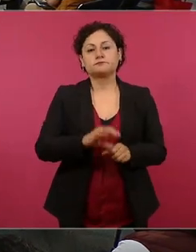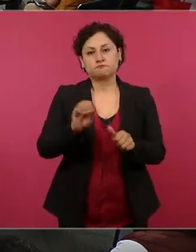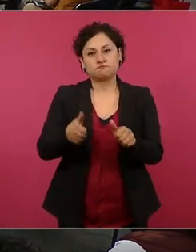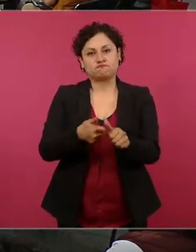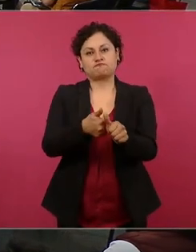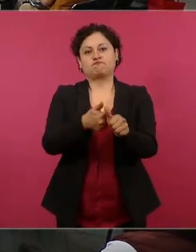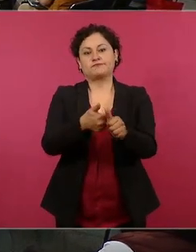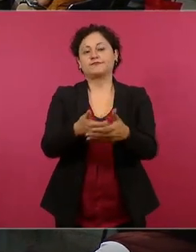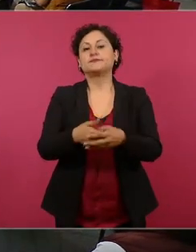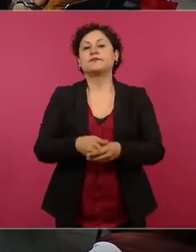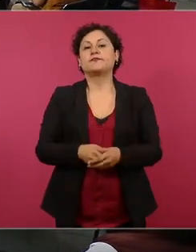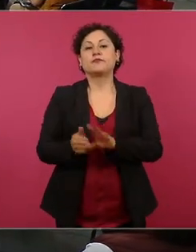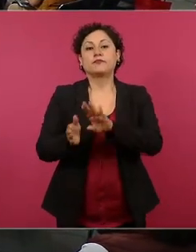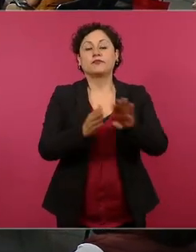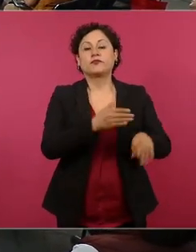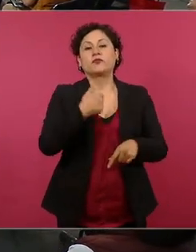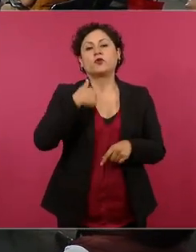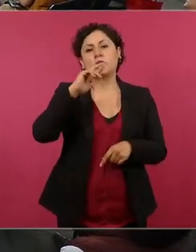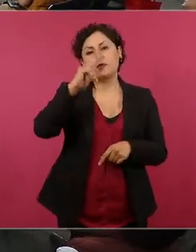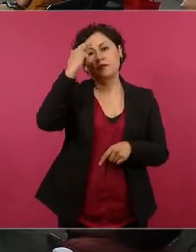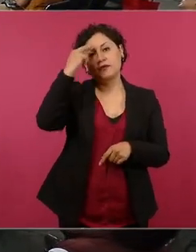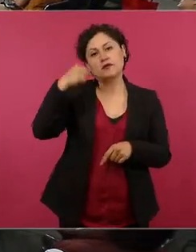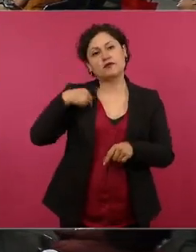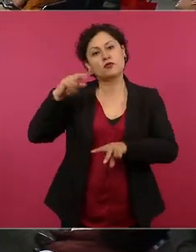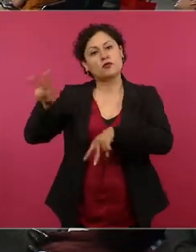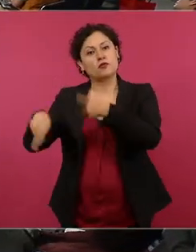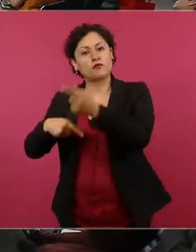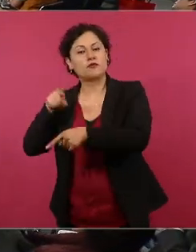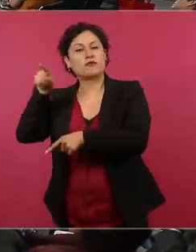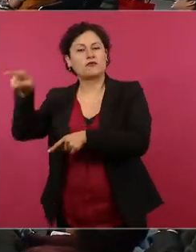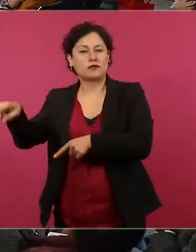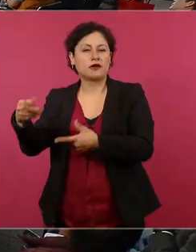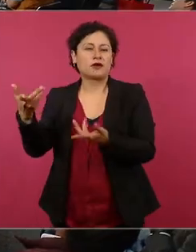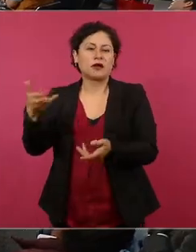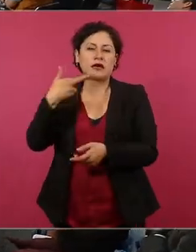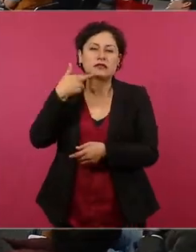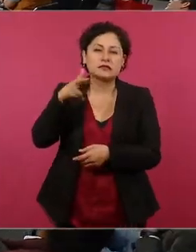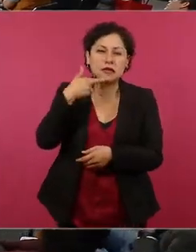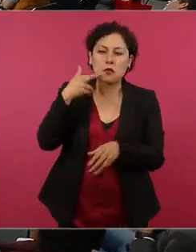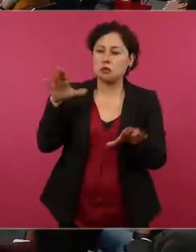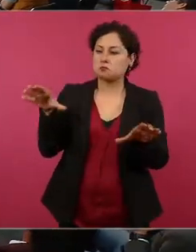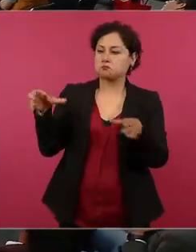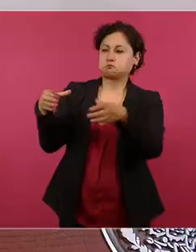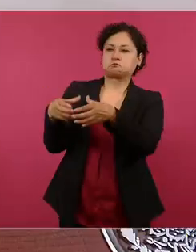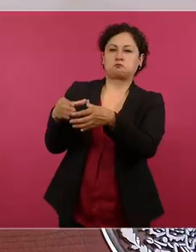a Palenque, tenían un restaurante, una fonda,